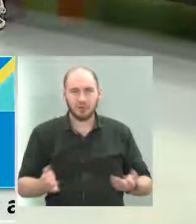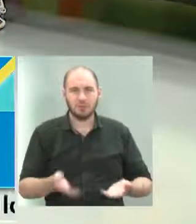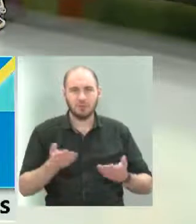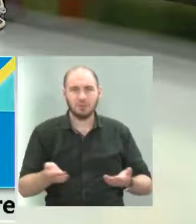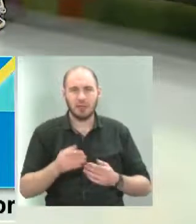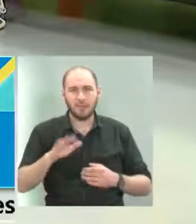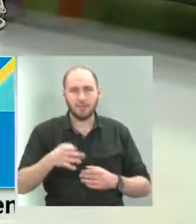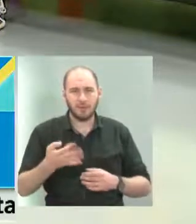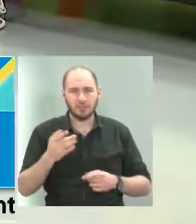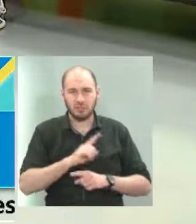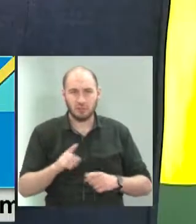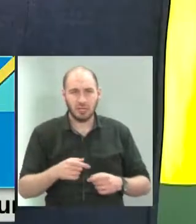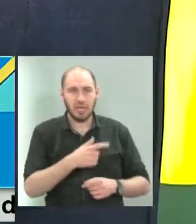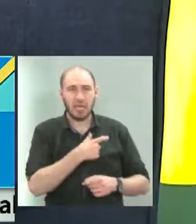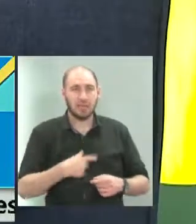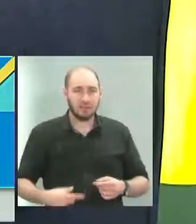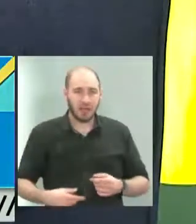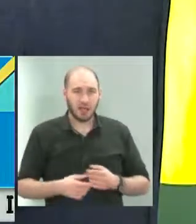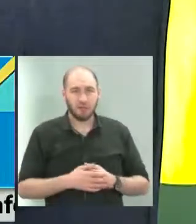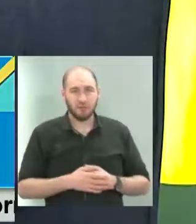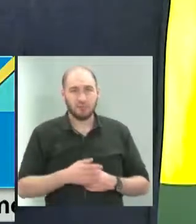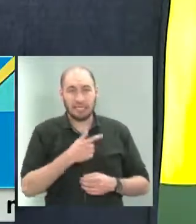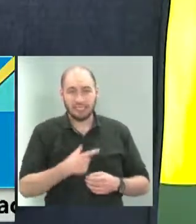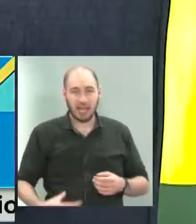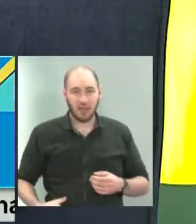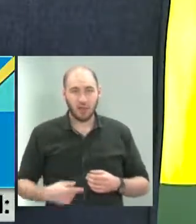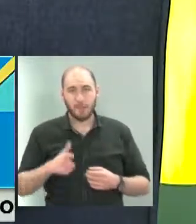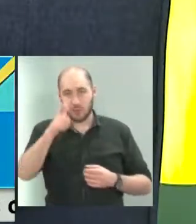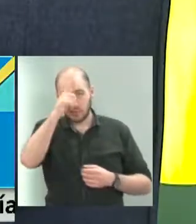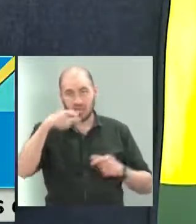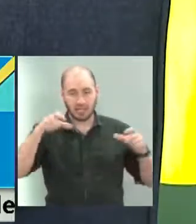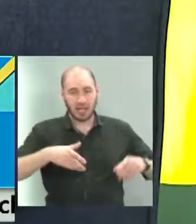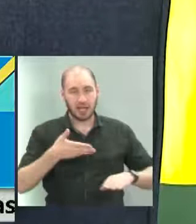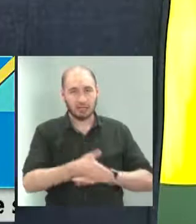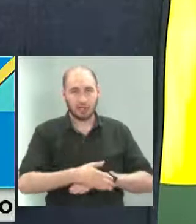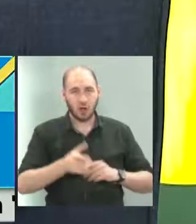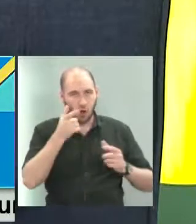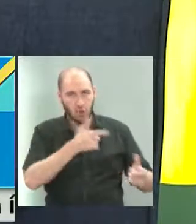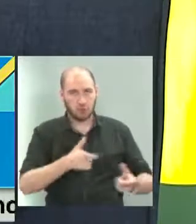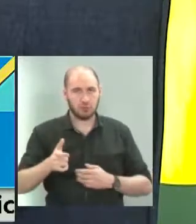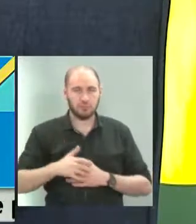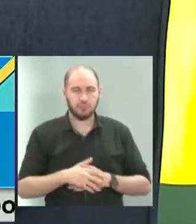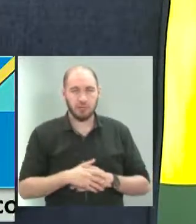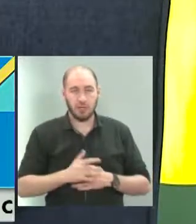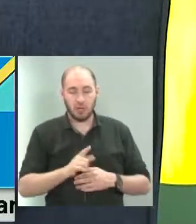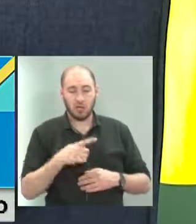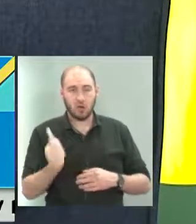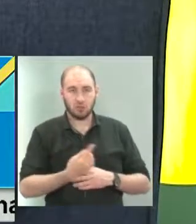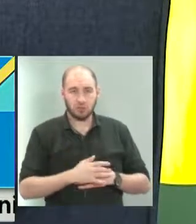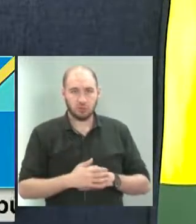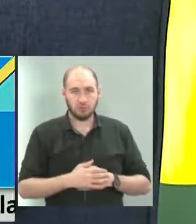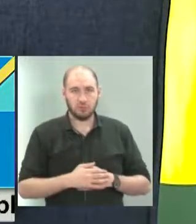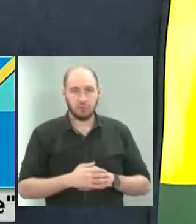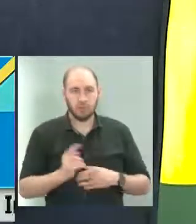el amateurismo. No, el Estado, a ver, hay distintos. Está el Estado, la policía en las canchas, que los controles y demás, y nosotros, por